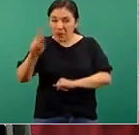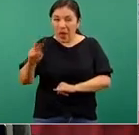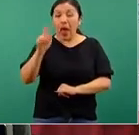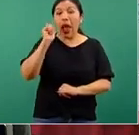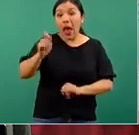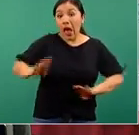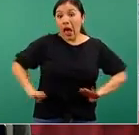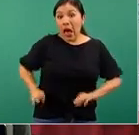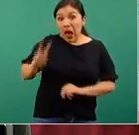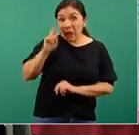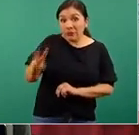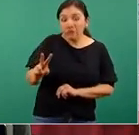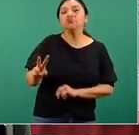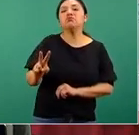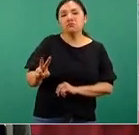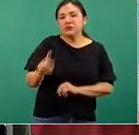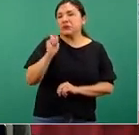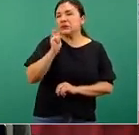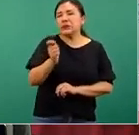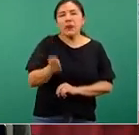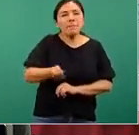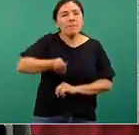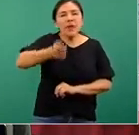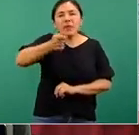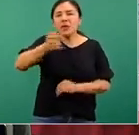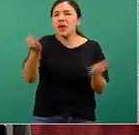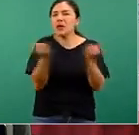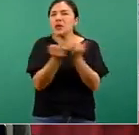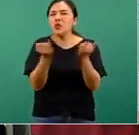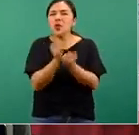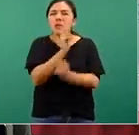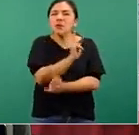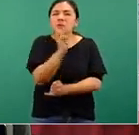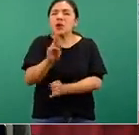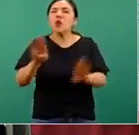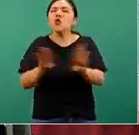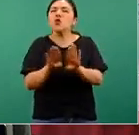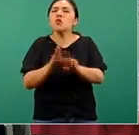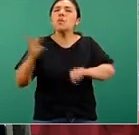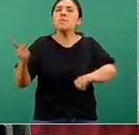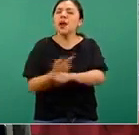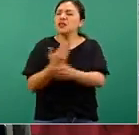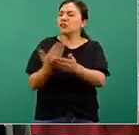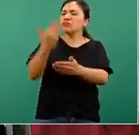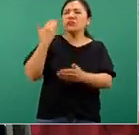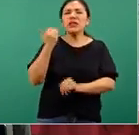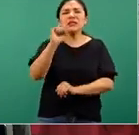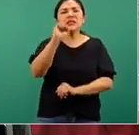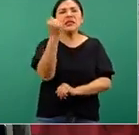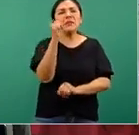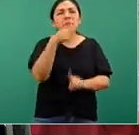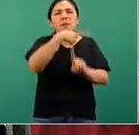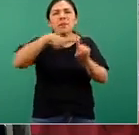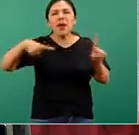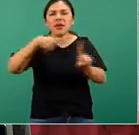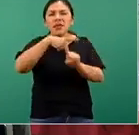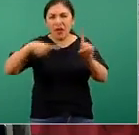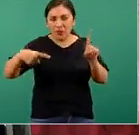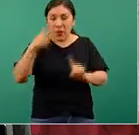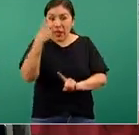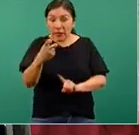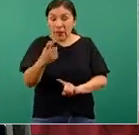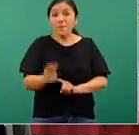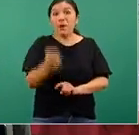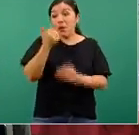prácticamente que se equipara con lo que observamos en su momento a mediados de septiembre, después de que en el